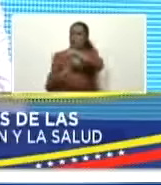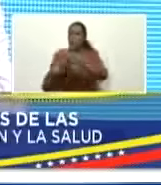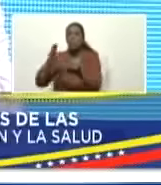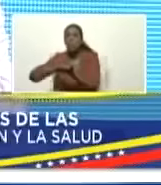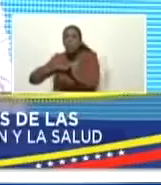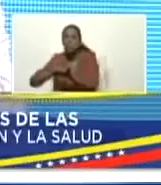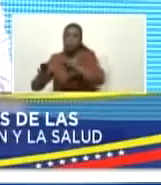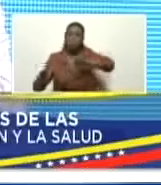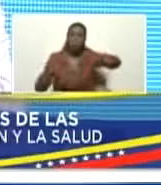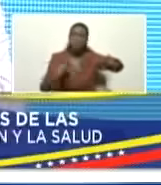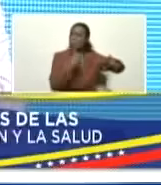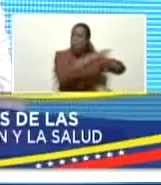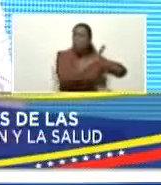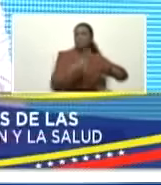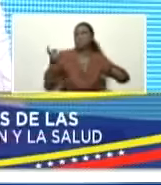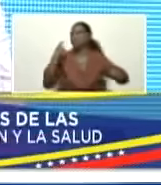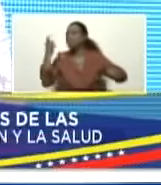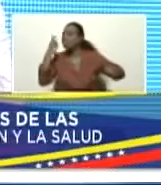solución.